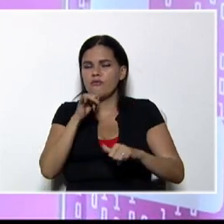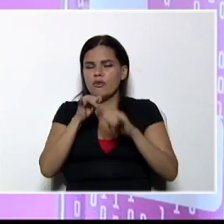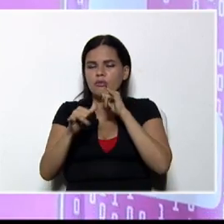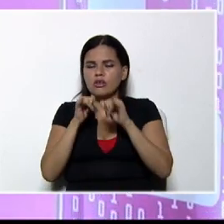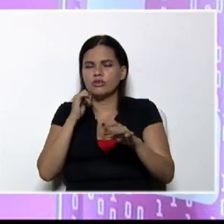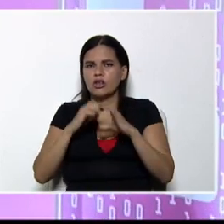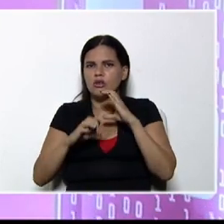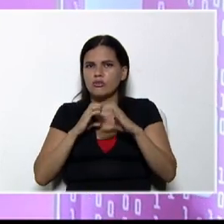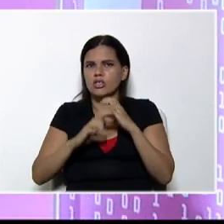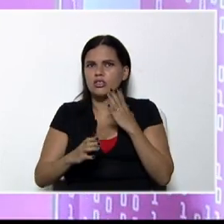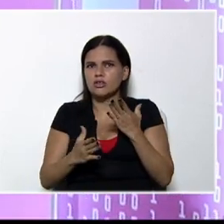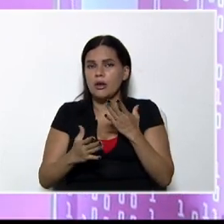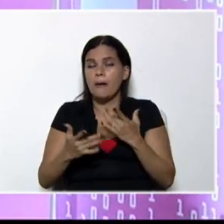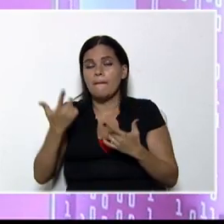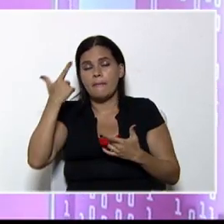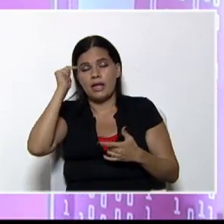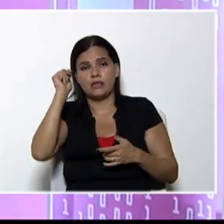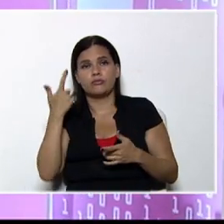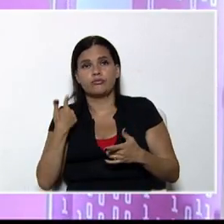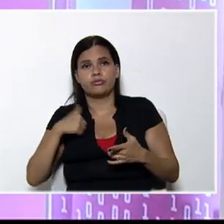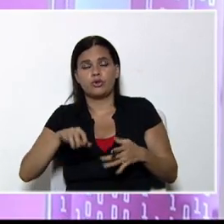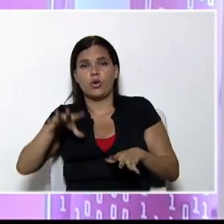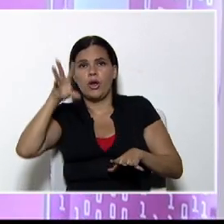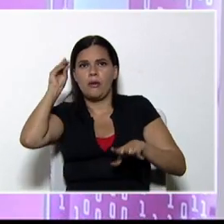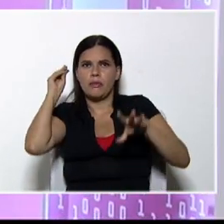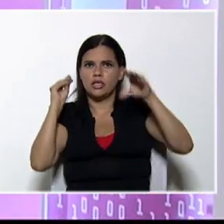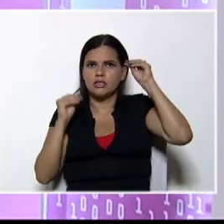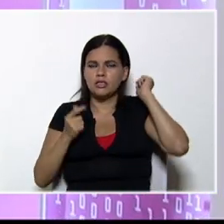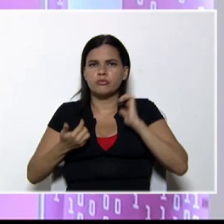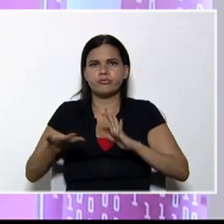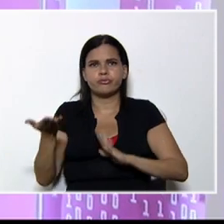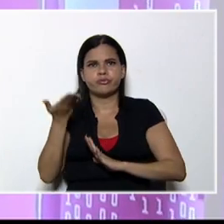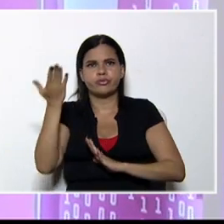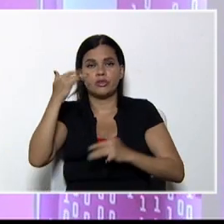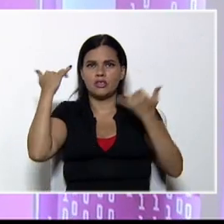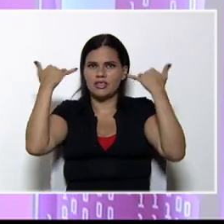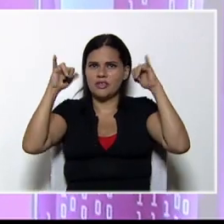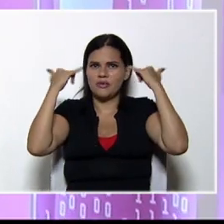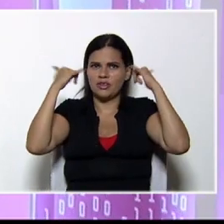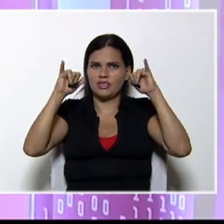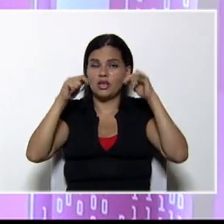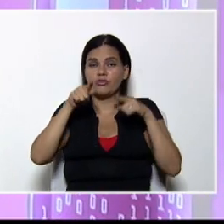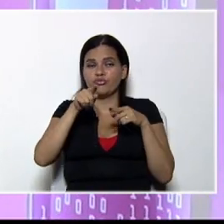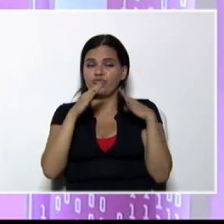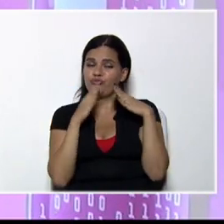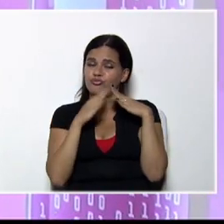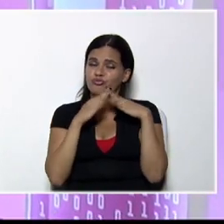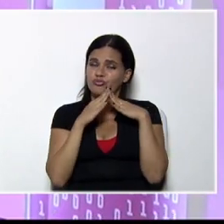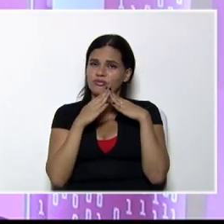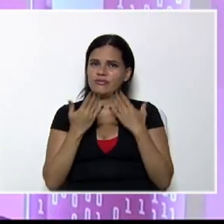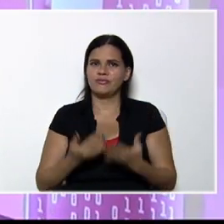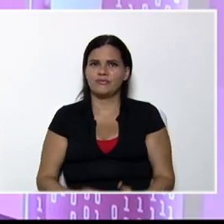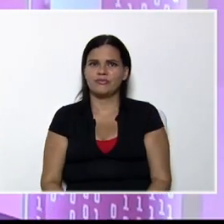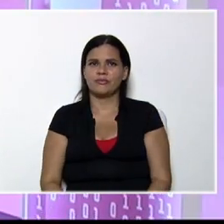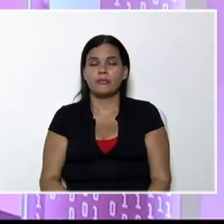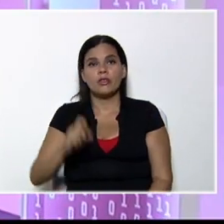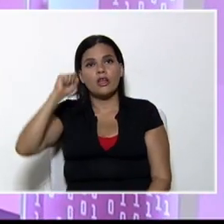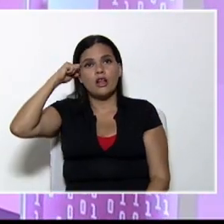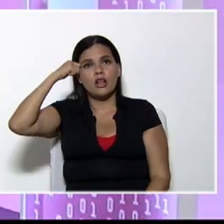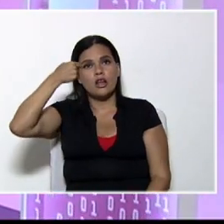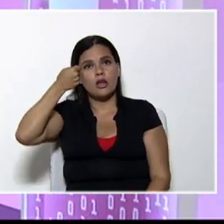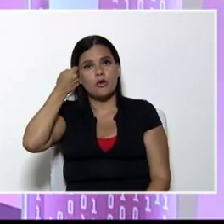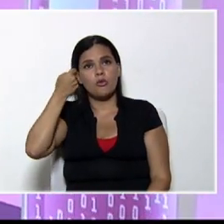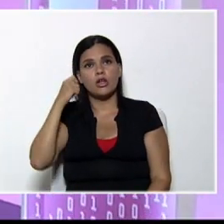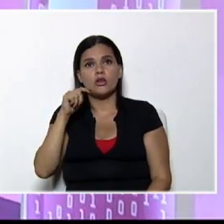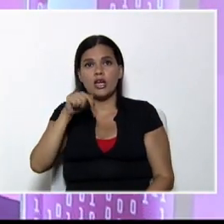la comunicación para así obtener un aprendizaje significativo y divertido desde sus hogares. Les recuerdo